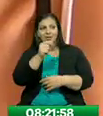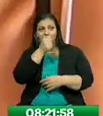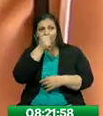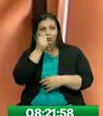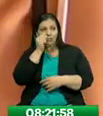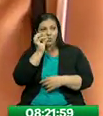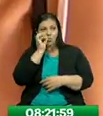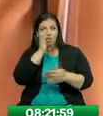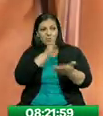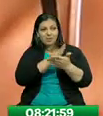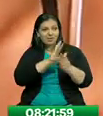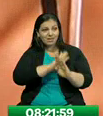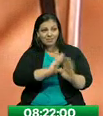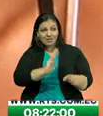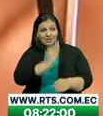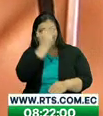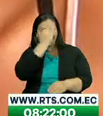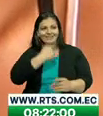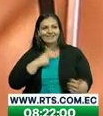visita para decir